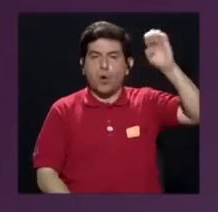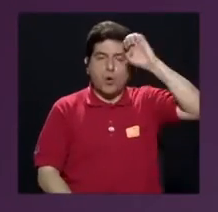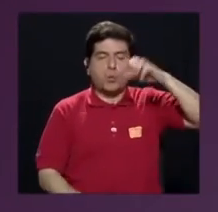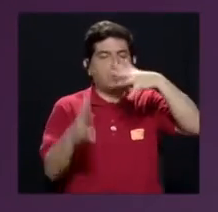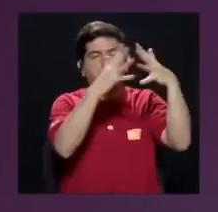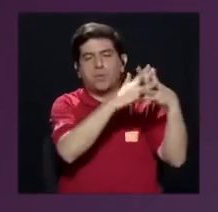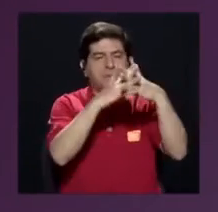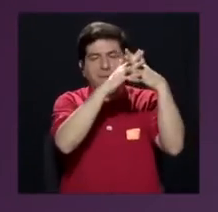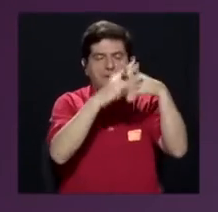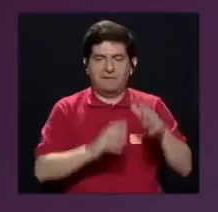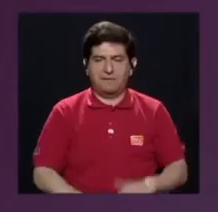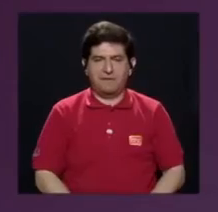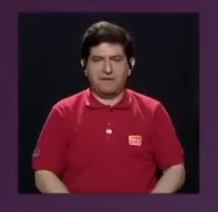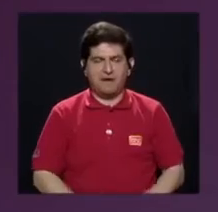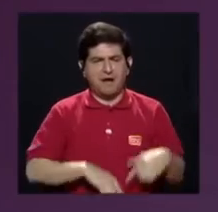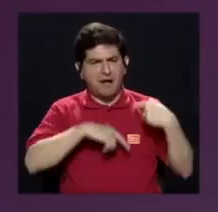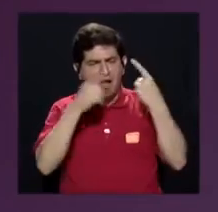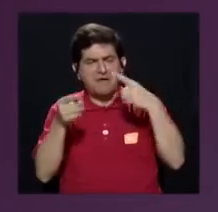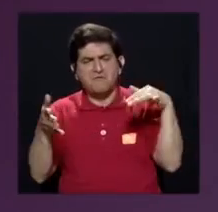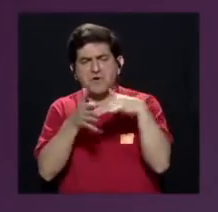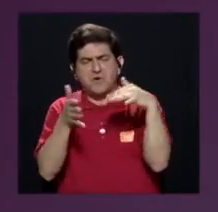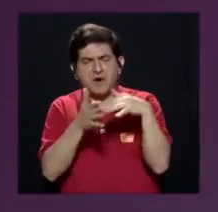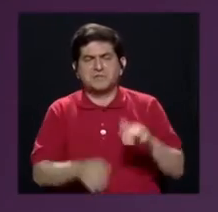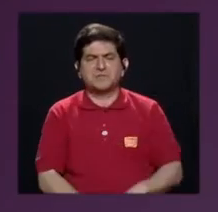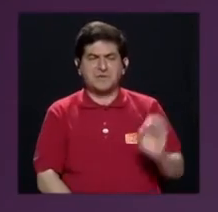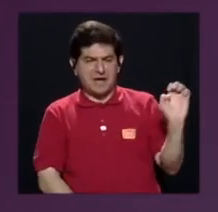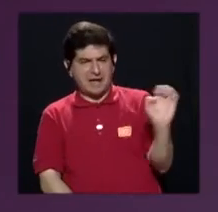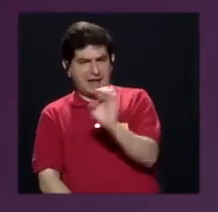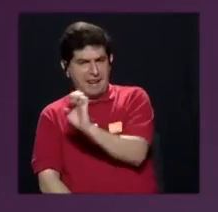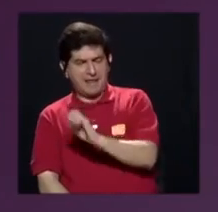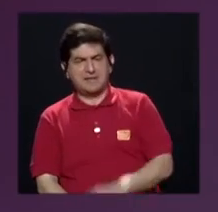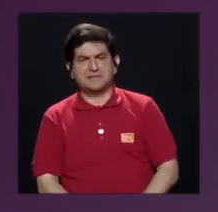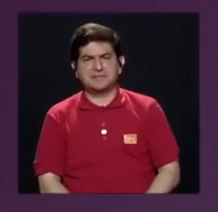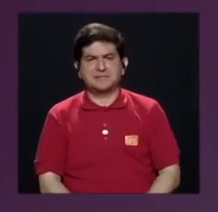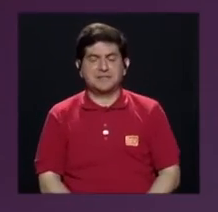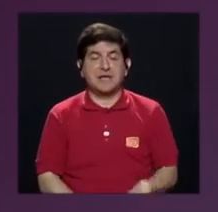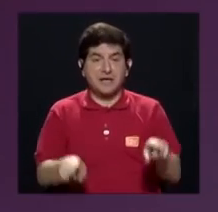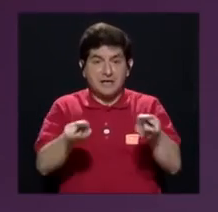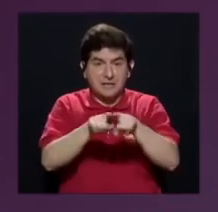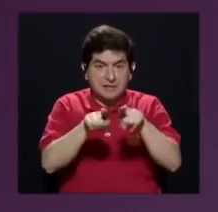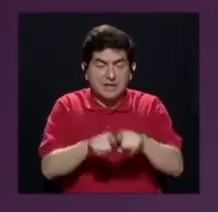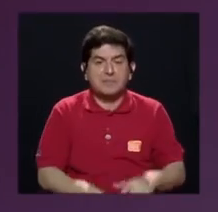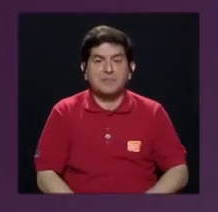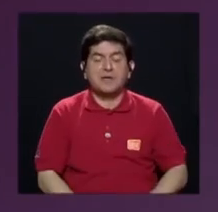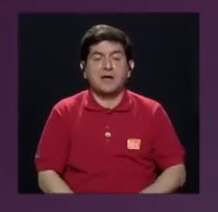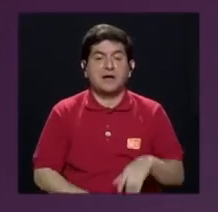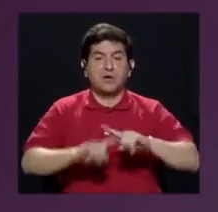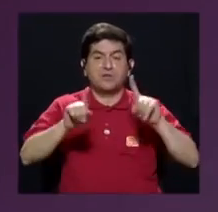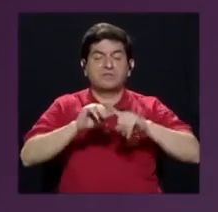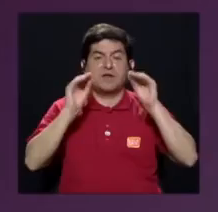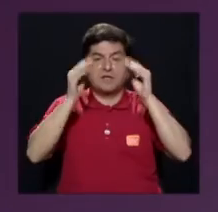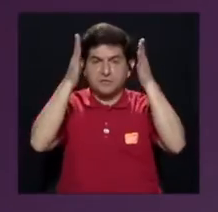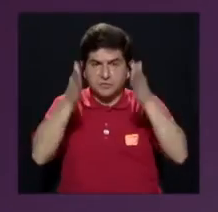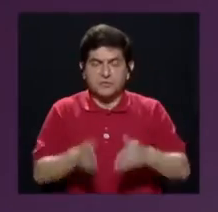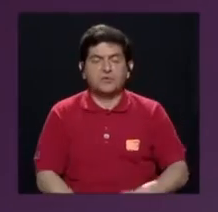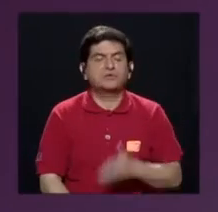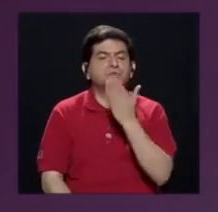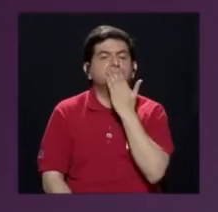Estados Unidos, fueron a estudiar a Oriente, también vinieron a estudiar con las culturas indígenas, con maestros indígenas,